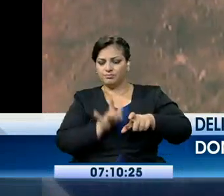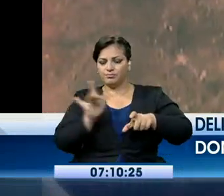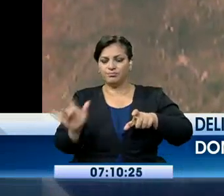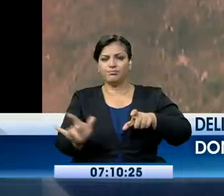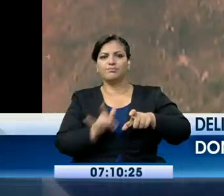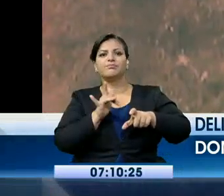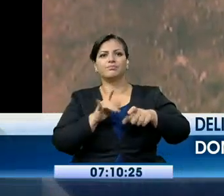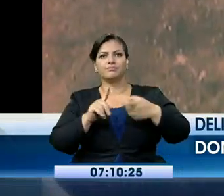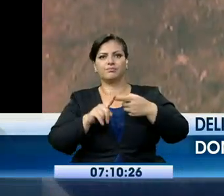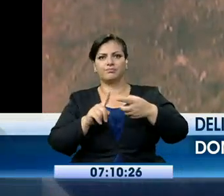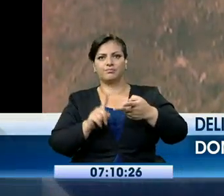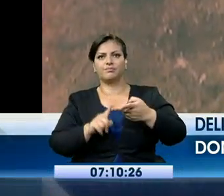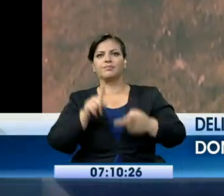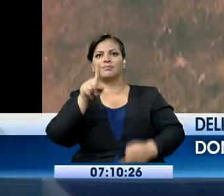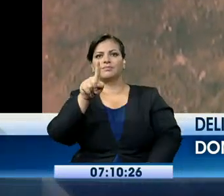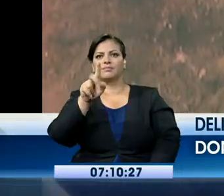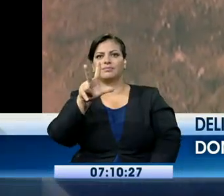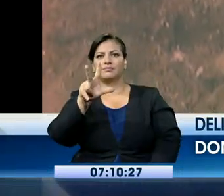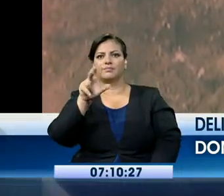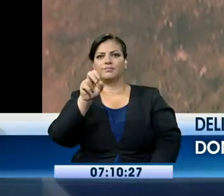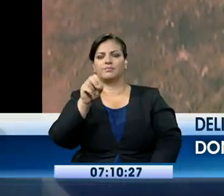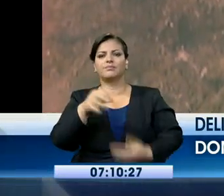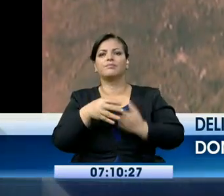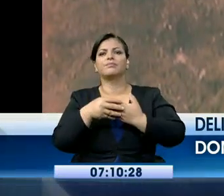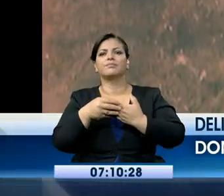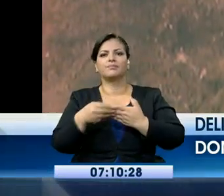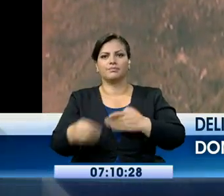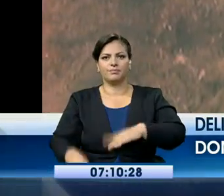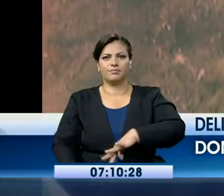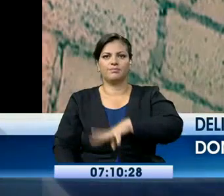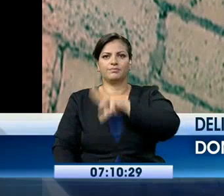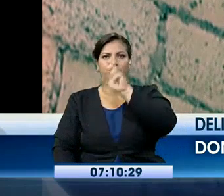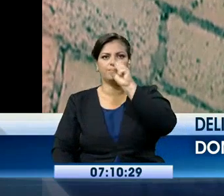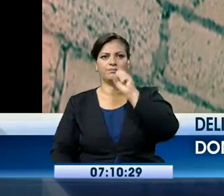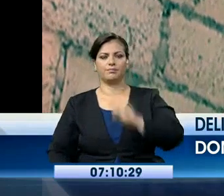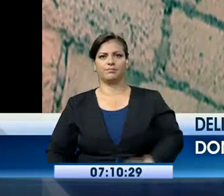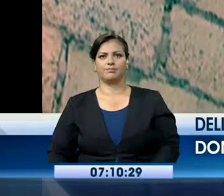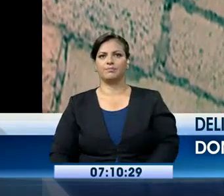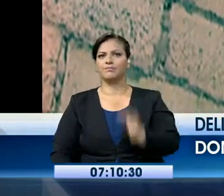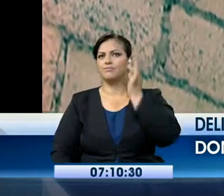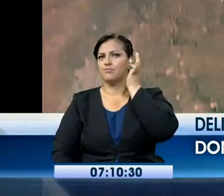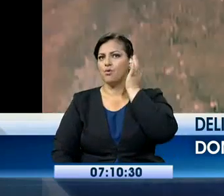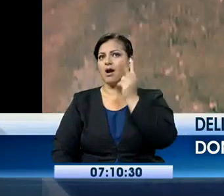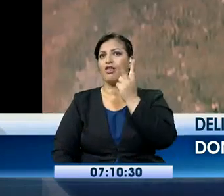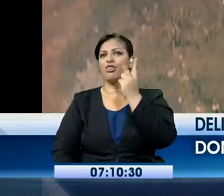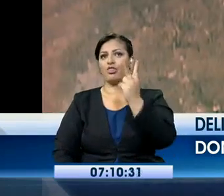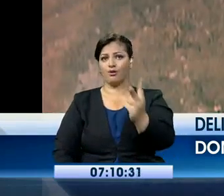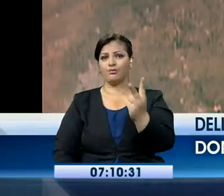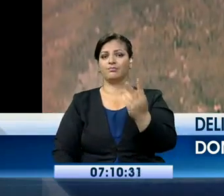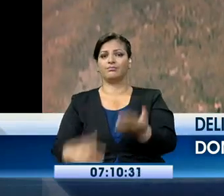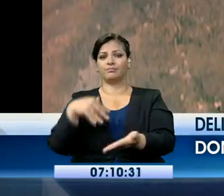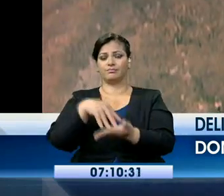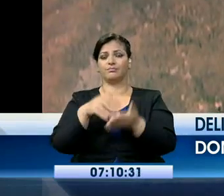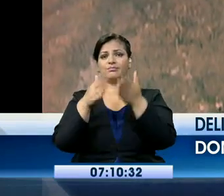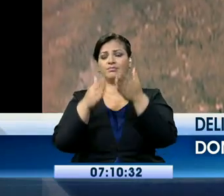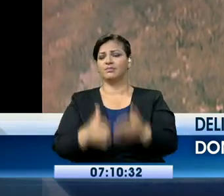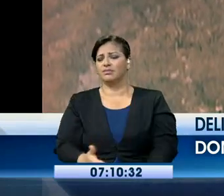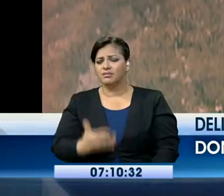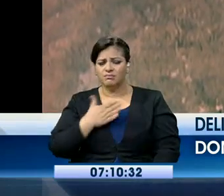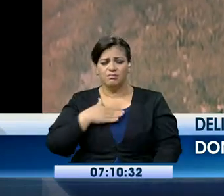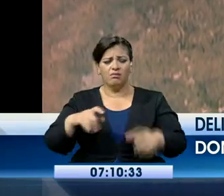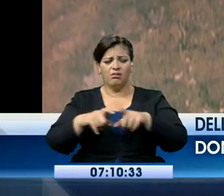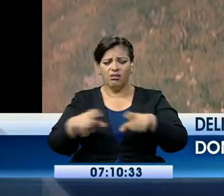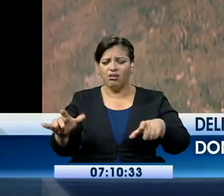el aparato electrónico era de mucha utilidad para las estudiantes. Más allá de aquello, les indigna saber que es la